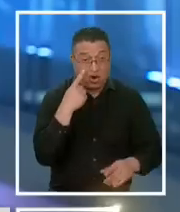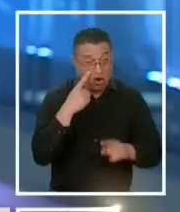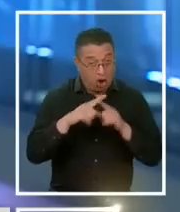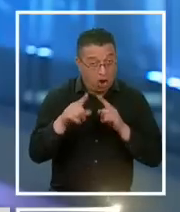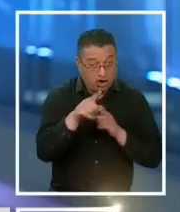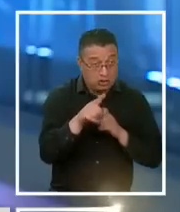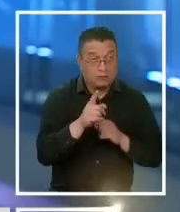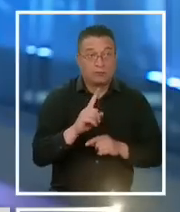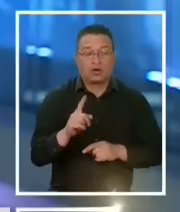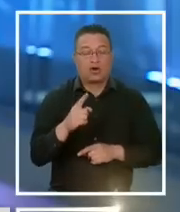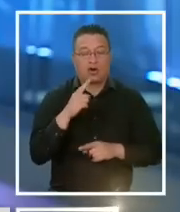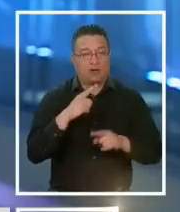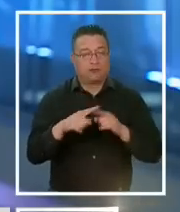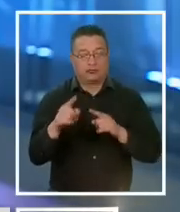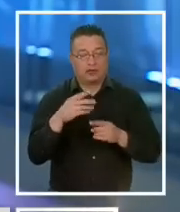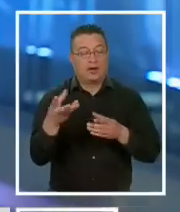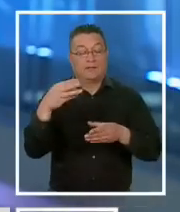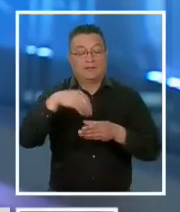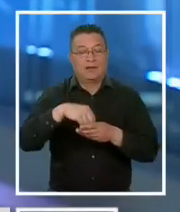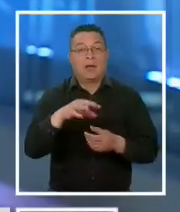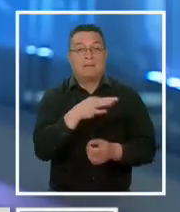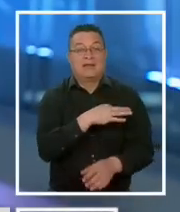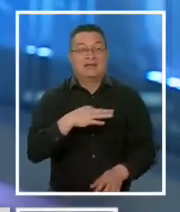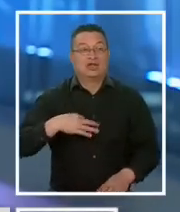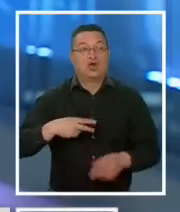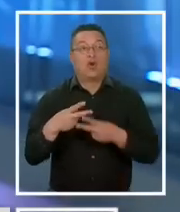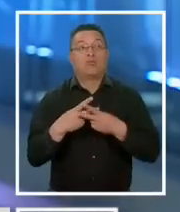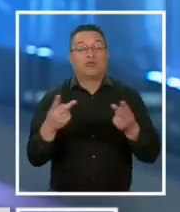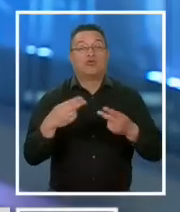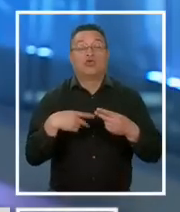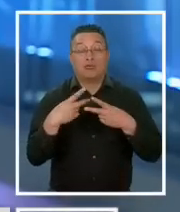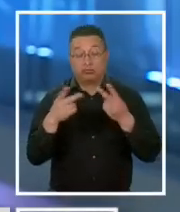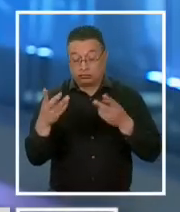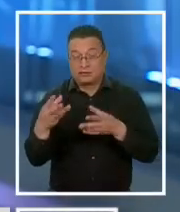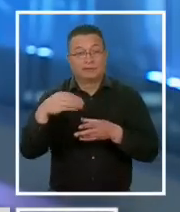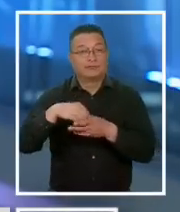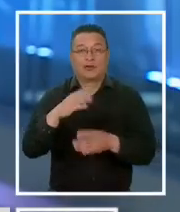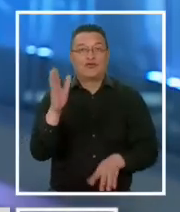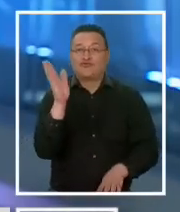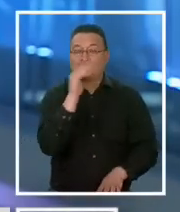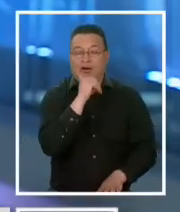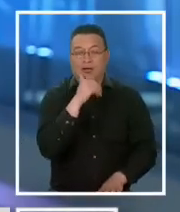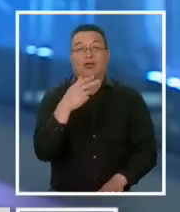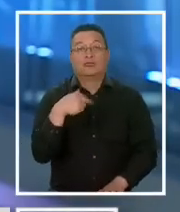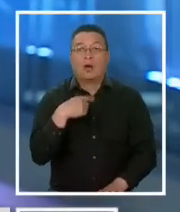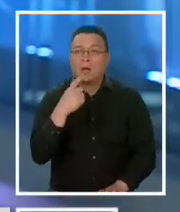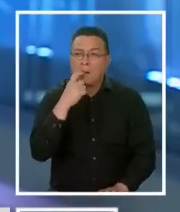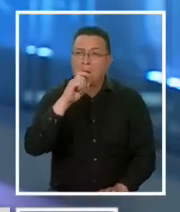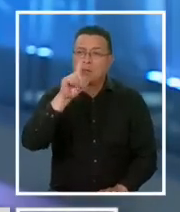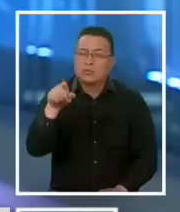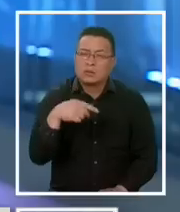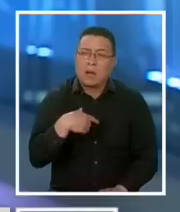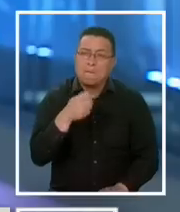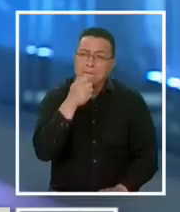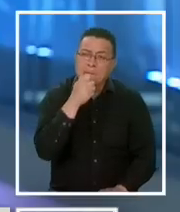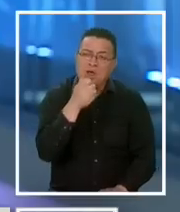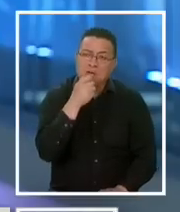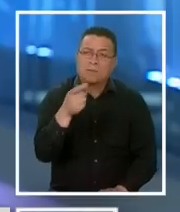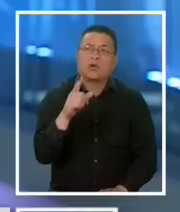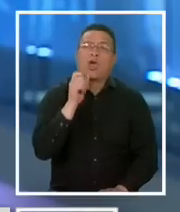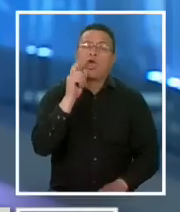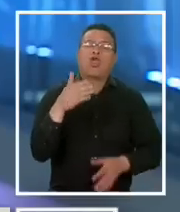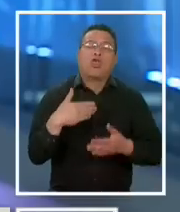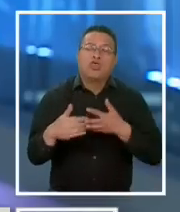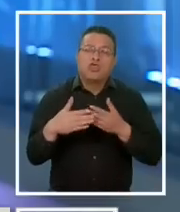ese informe no existía en el Ministerio Público al día que salió publicado yo le consulté al periodista cuál era su